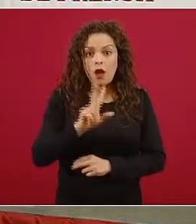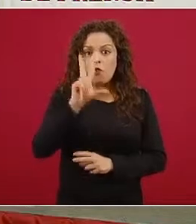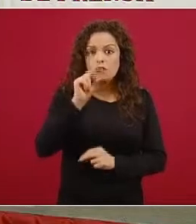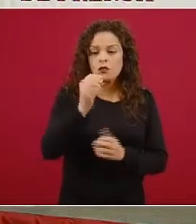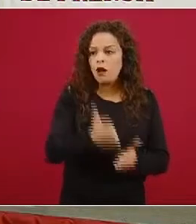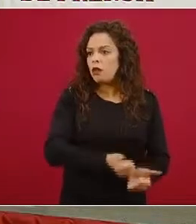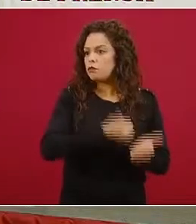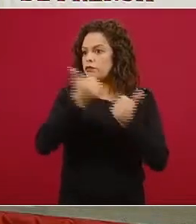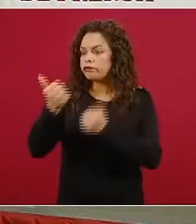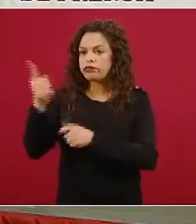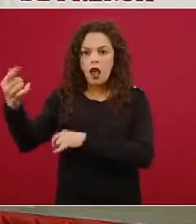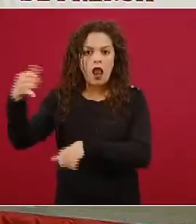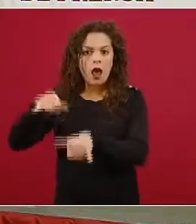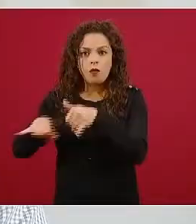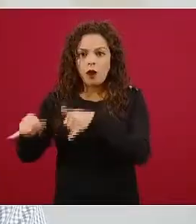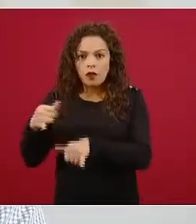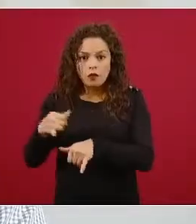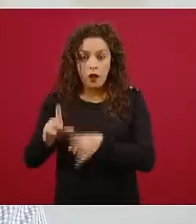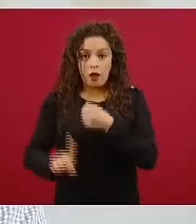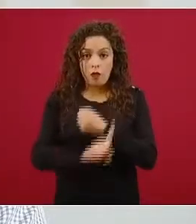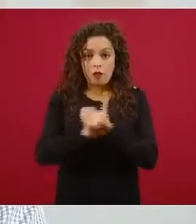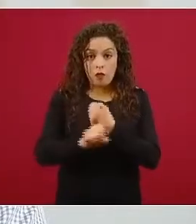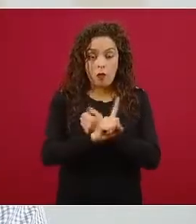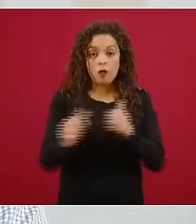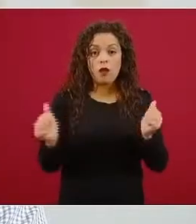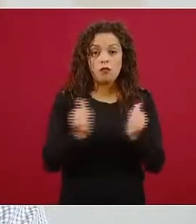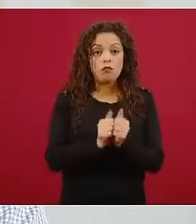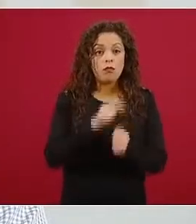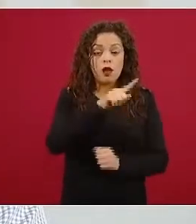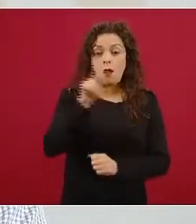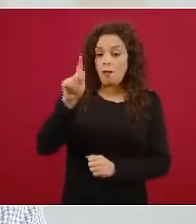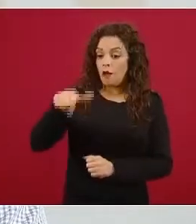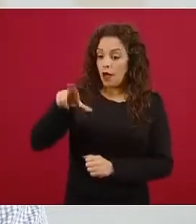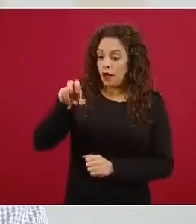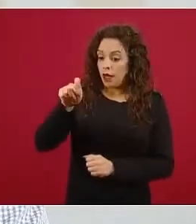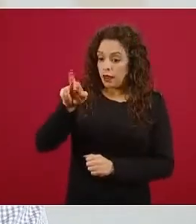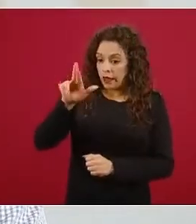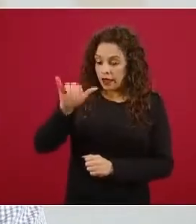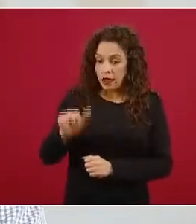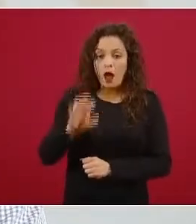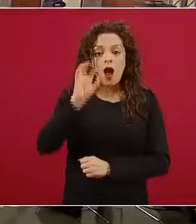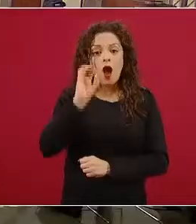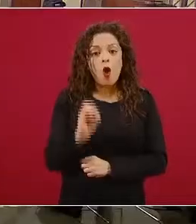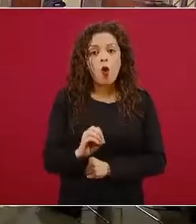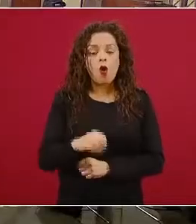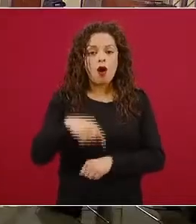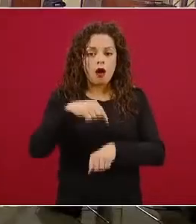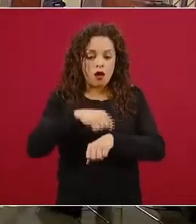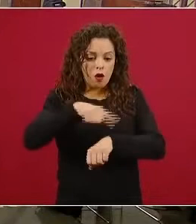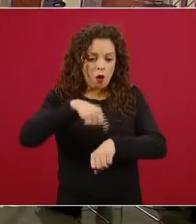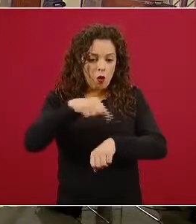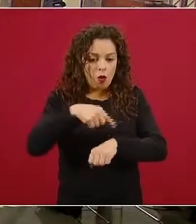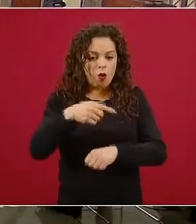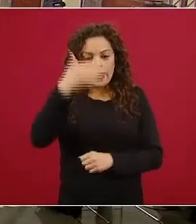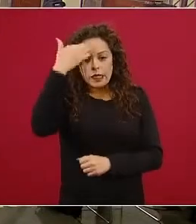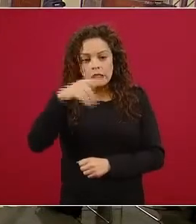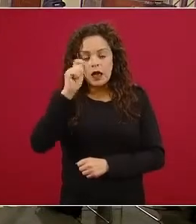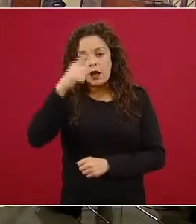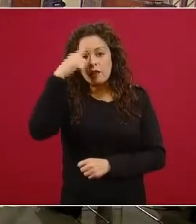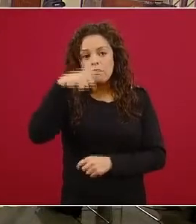con la paquetería, podría ser un problema con la logística de la recolección y el envío de la muestra